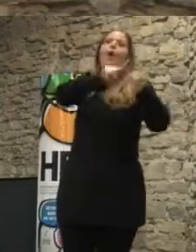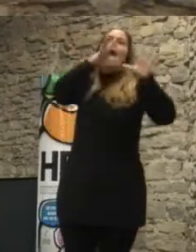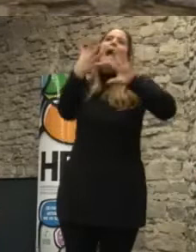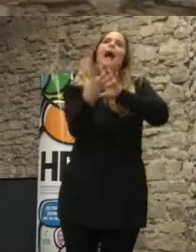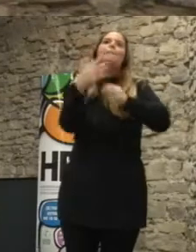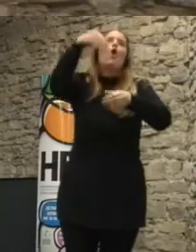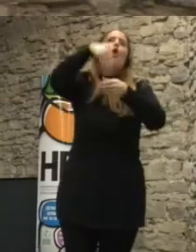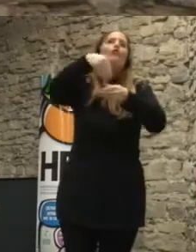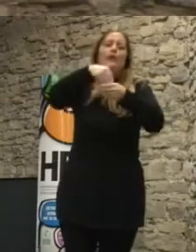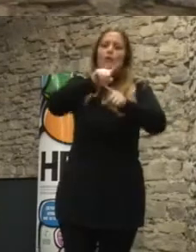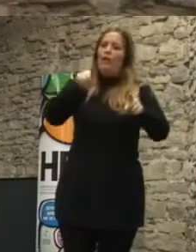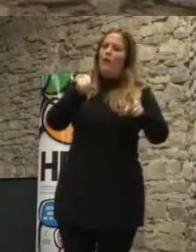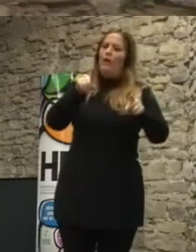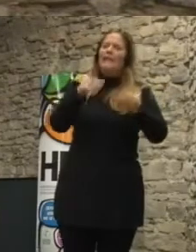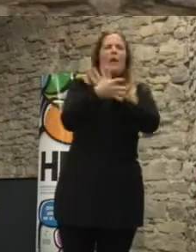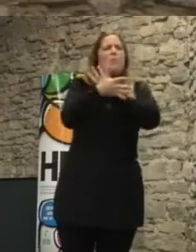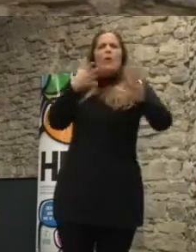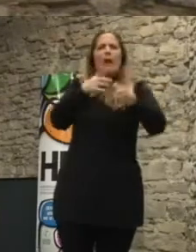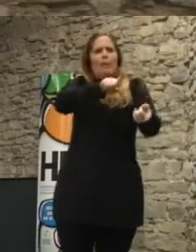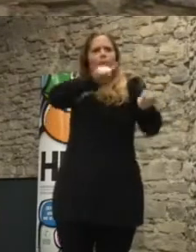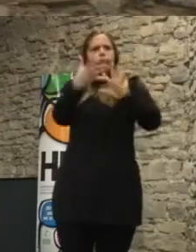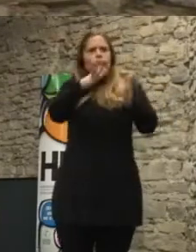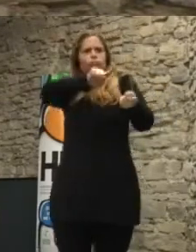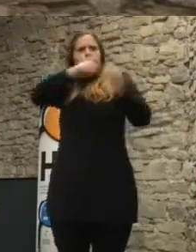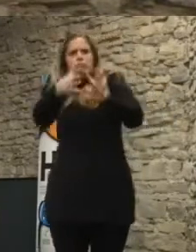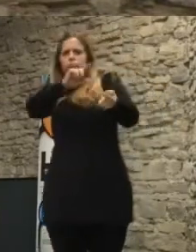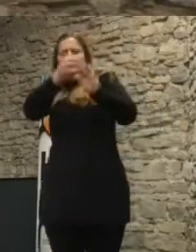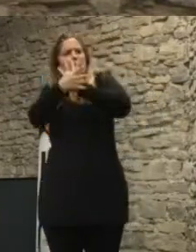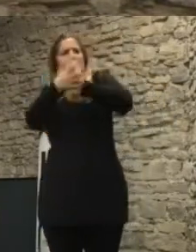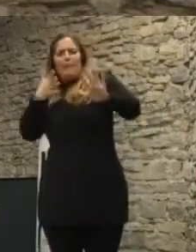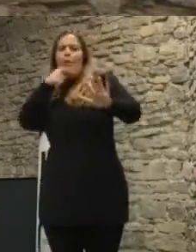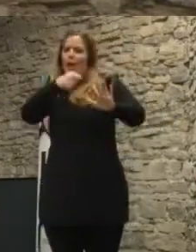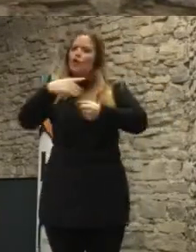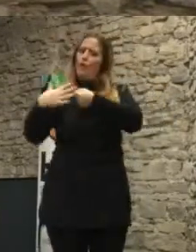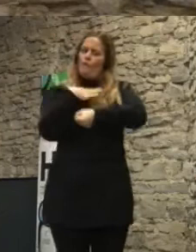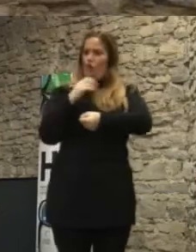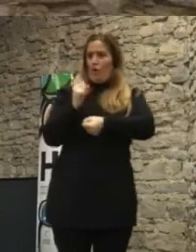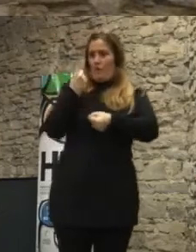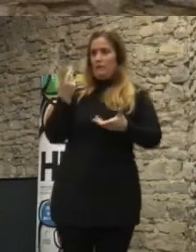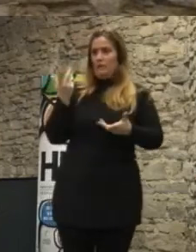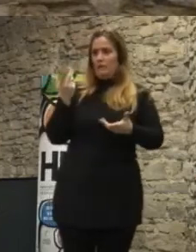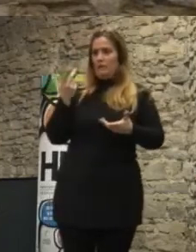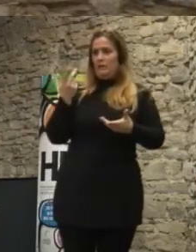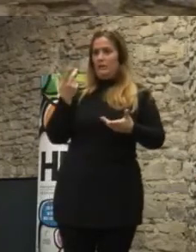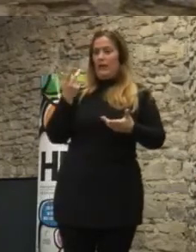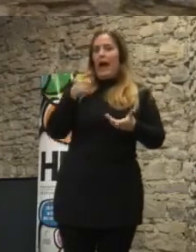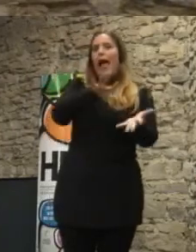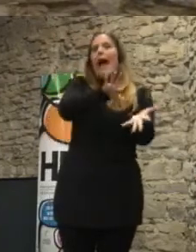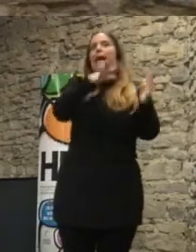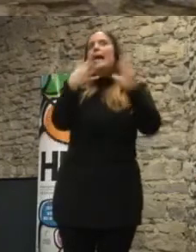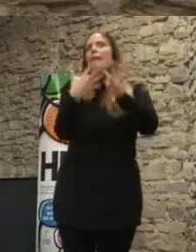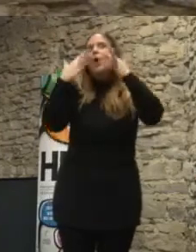cambien, es que están cambiando continuamente, muy deprisa, de forma muy acelerada. El nivel de cambio